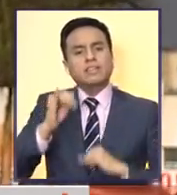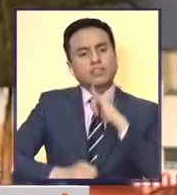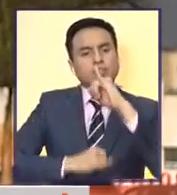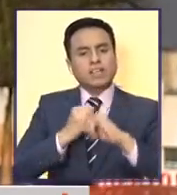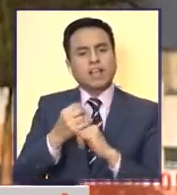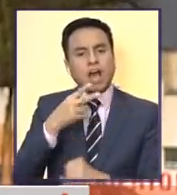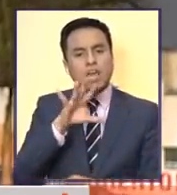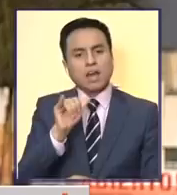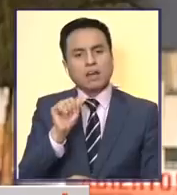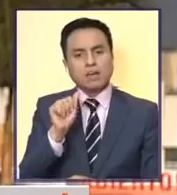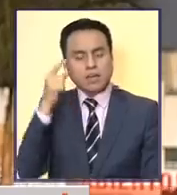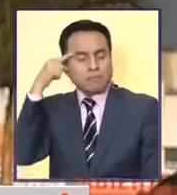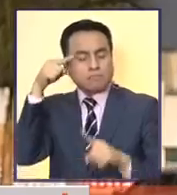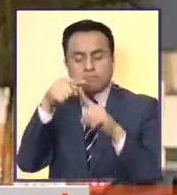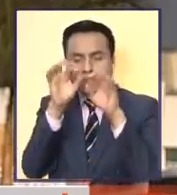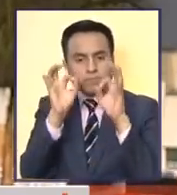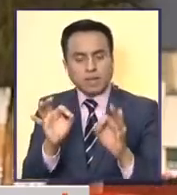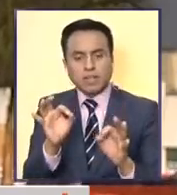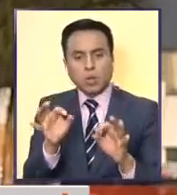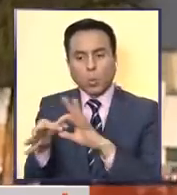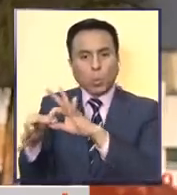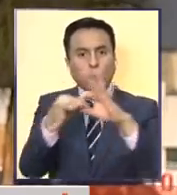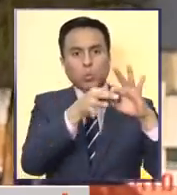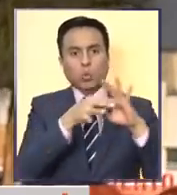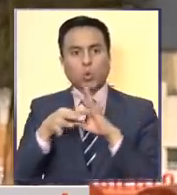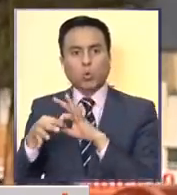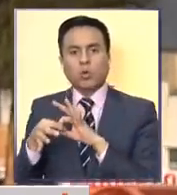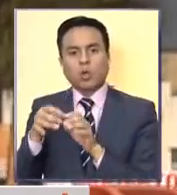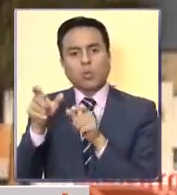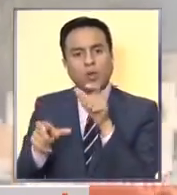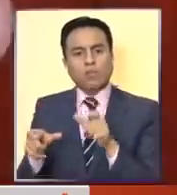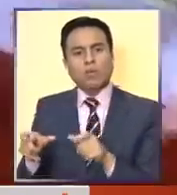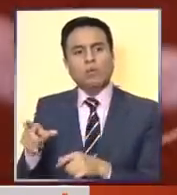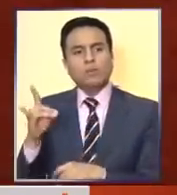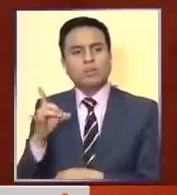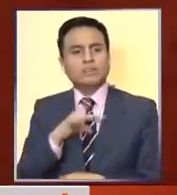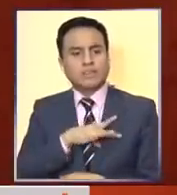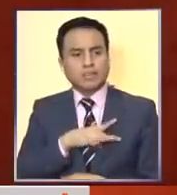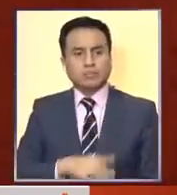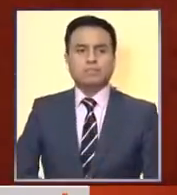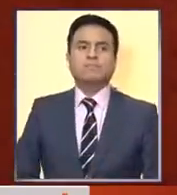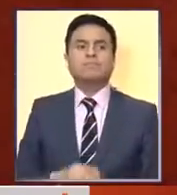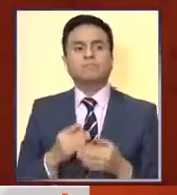principal objetivo, que vea una unión entre el pueblo boliviano y chileno.